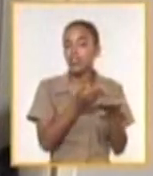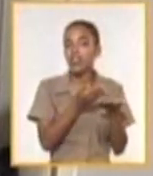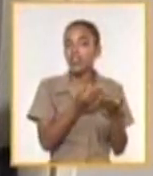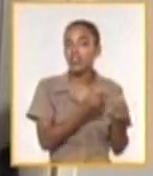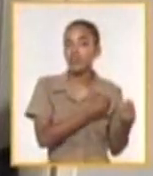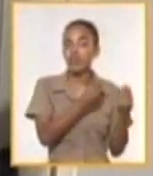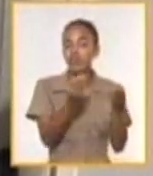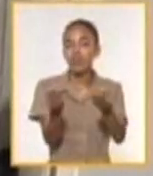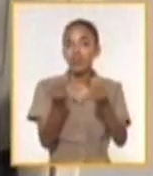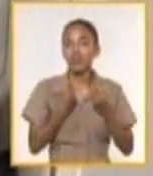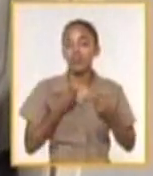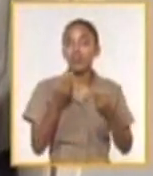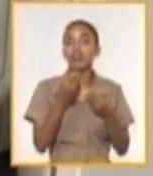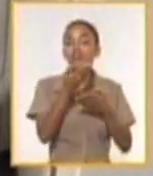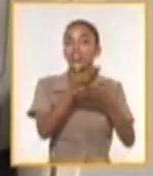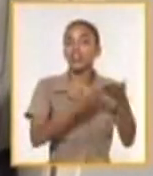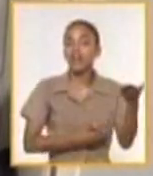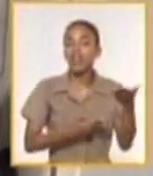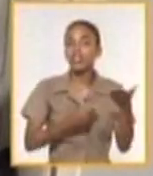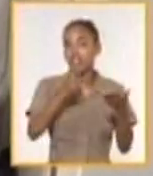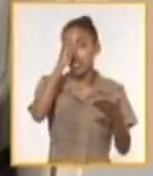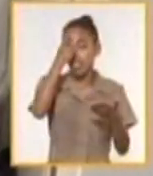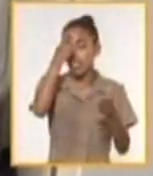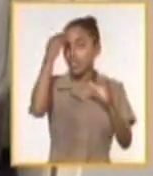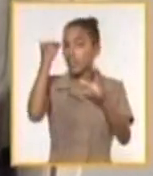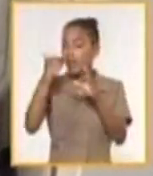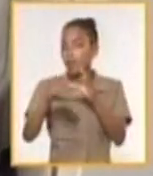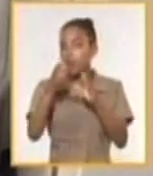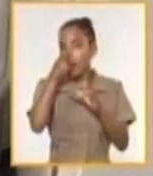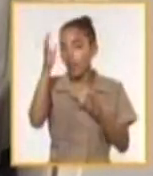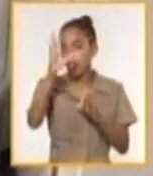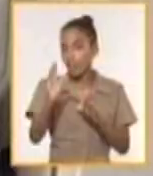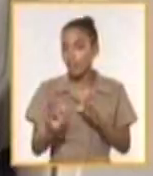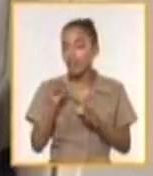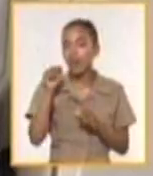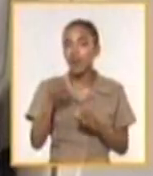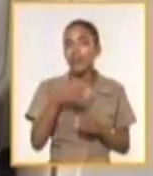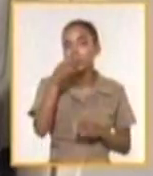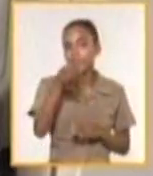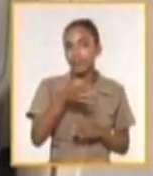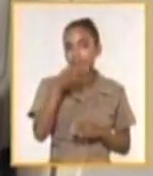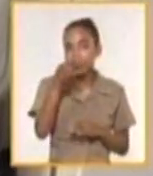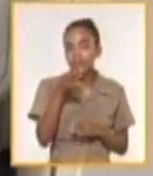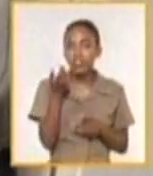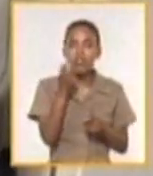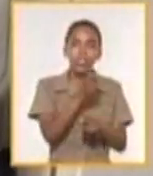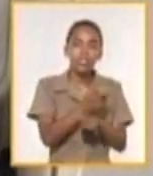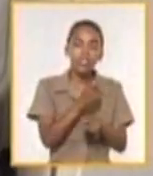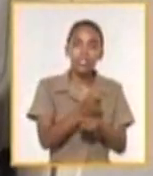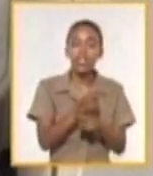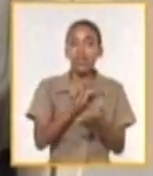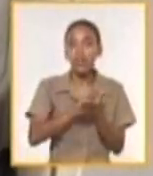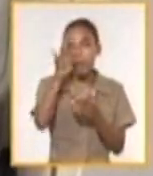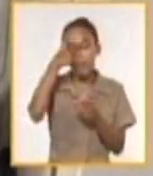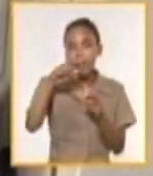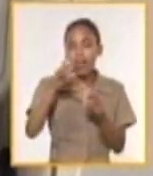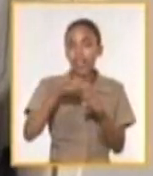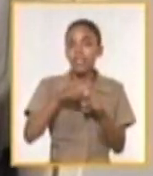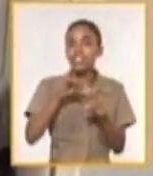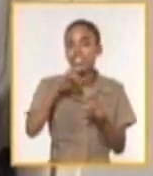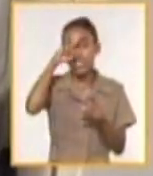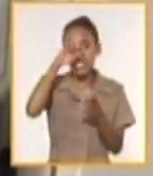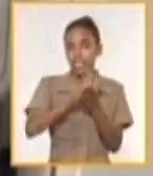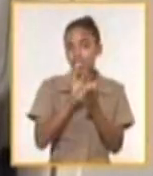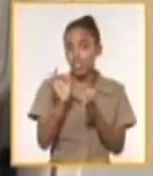que el Che Guevara le envió desde África, donde explicaba cómo debía enseñarse el marxismo en Cuba, cómo se debía estudiar, una